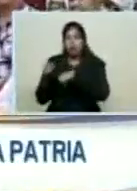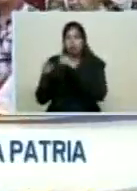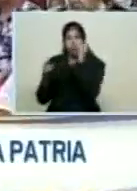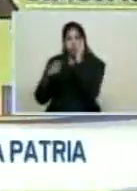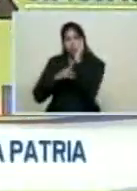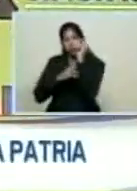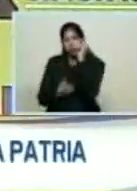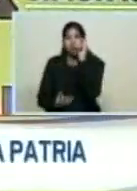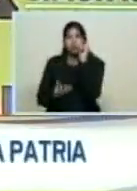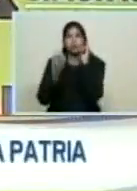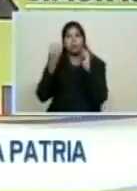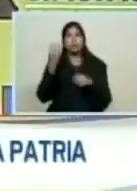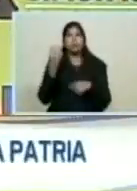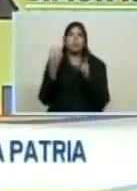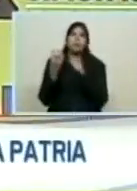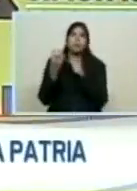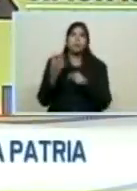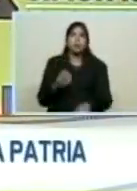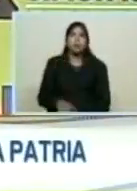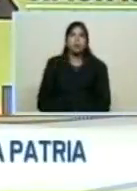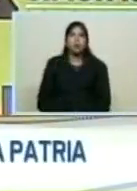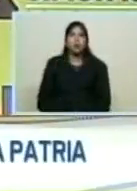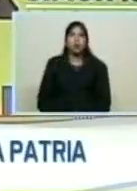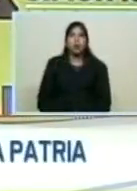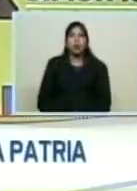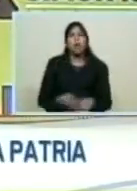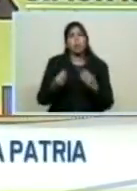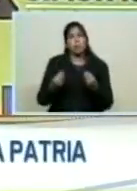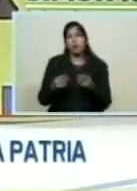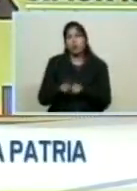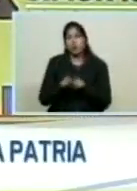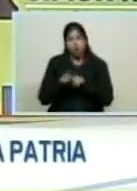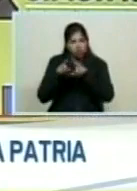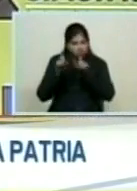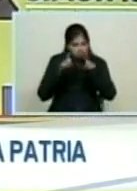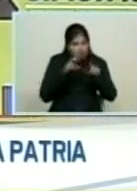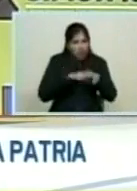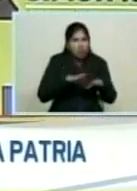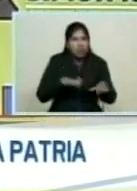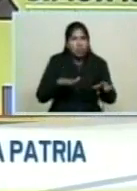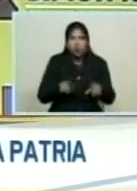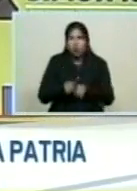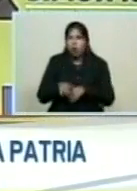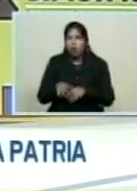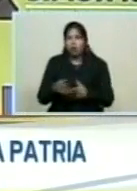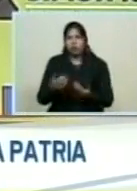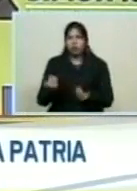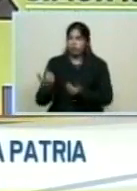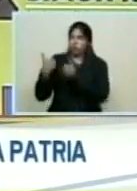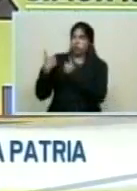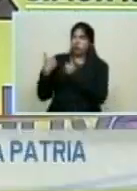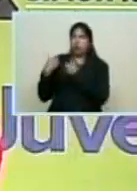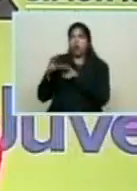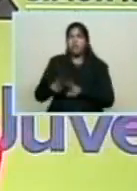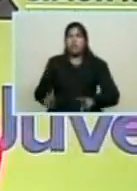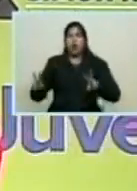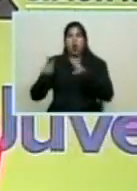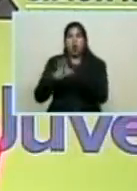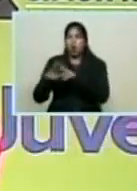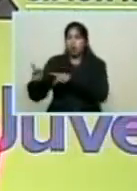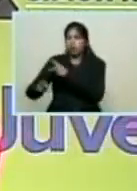podamos no solo gestar valores productivos en los niños y niñas, que ya sería